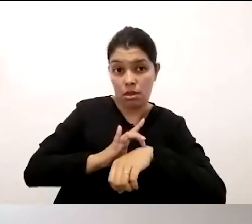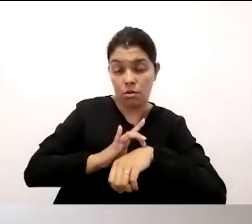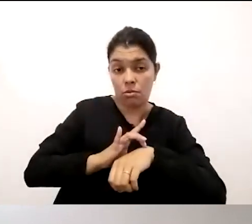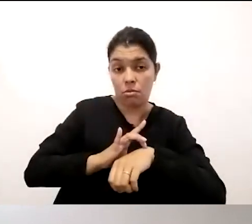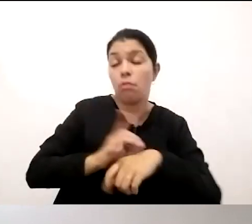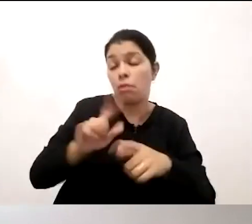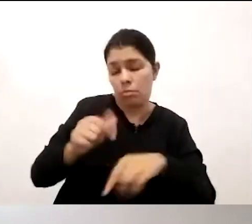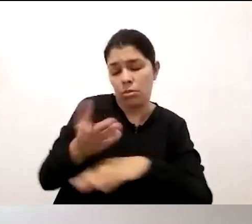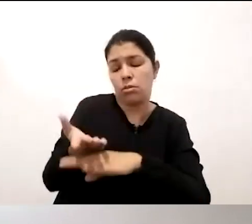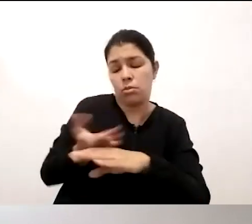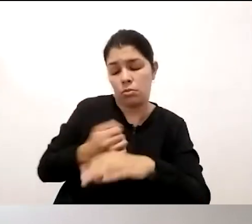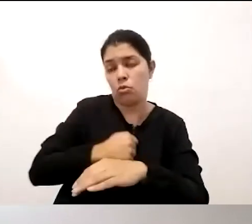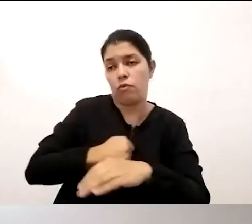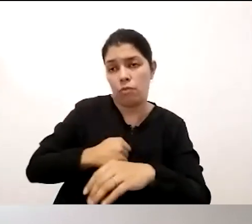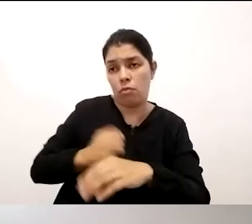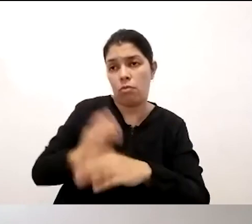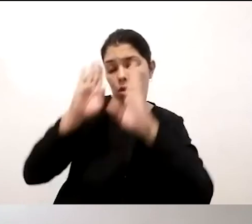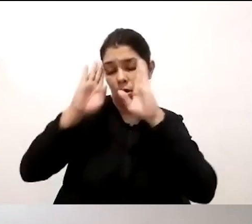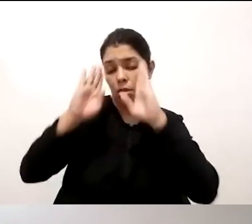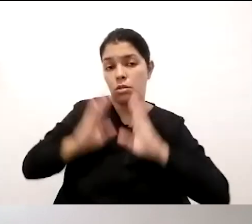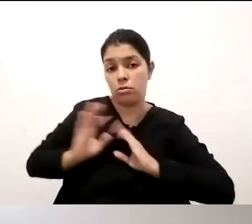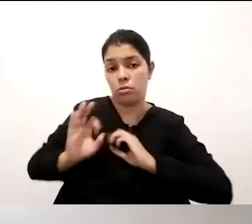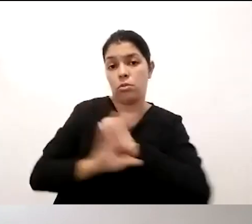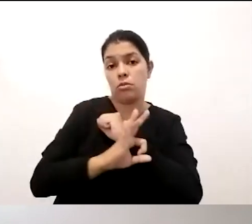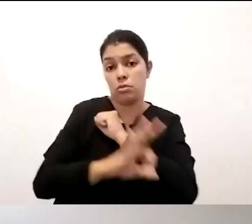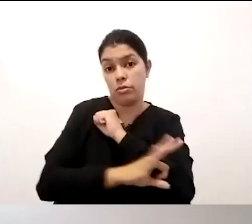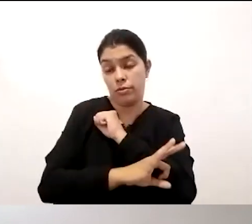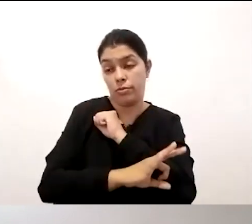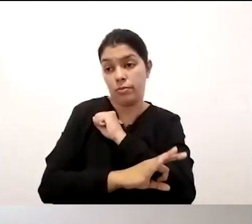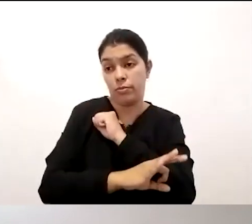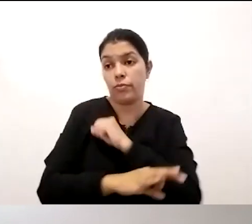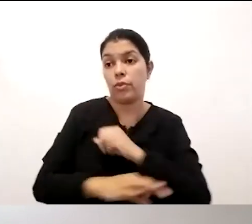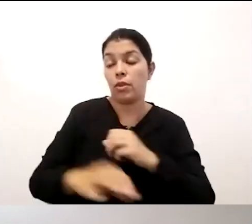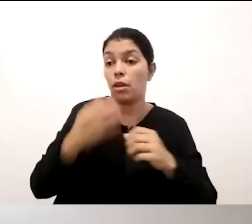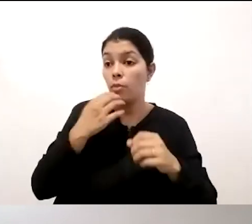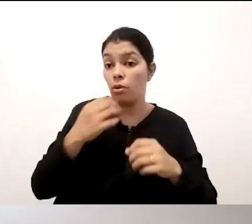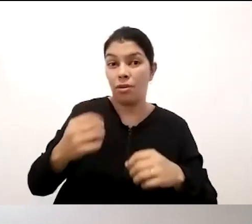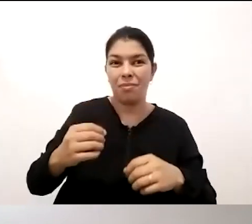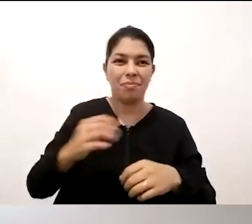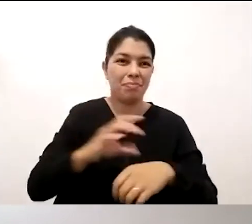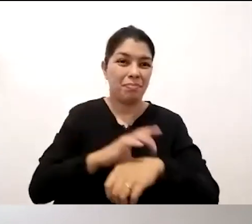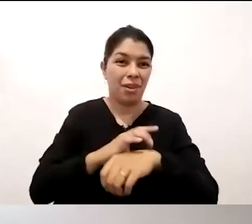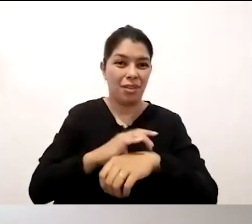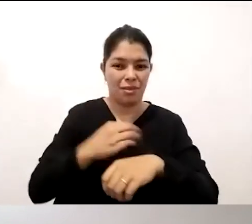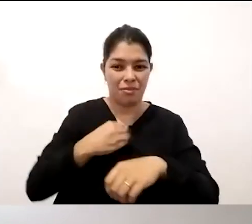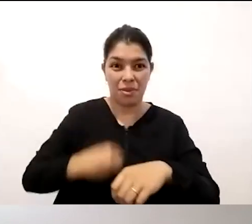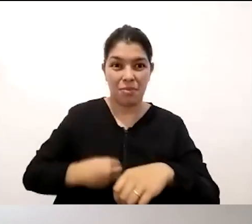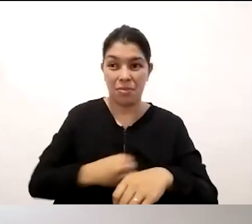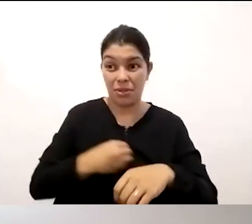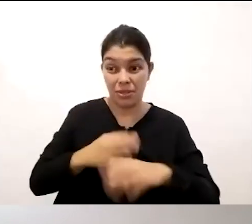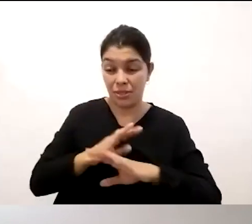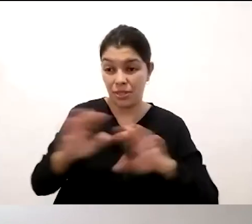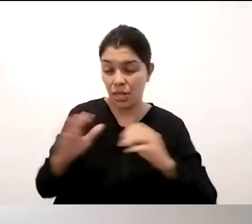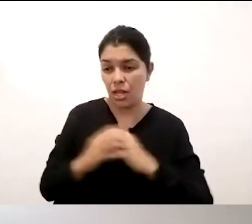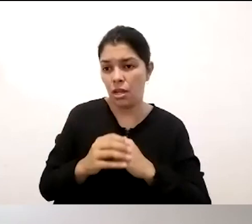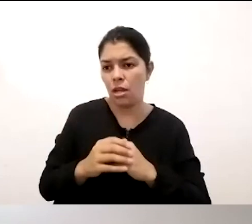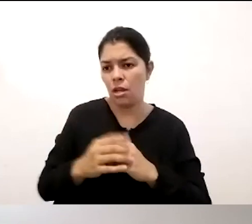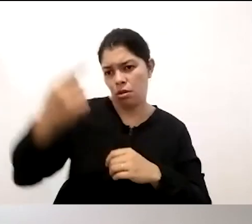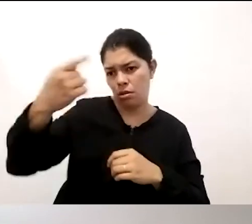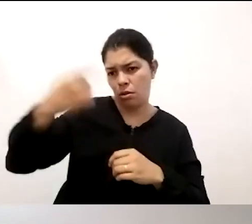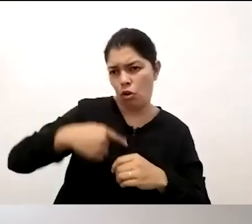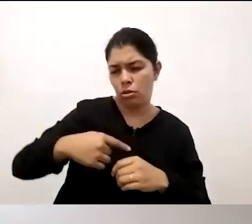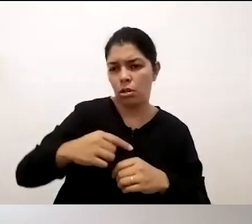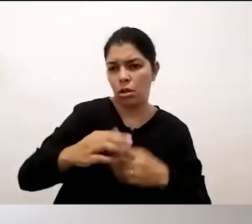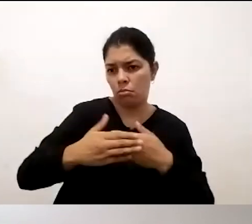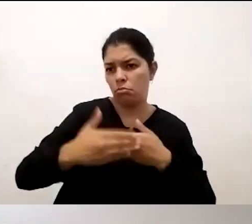personas. Cuando ustedes salen de urgencias, les deben dar una orden diciéndole que tienen unas citas posteriores hasta un año